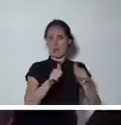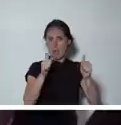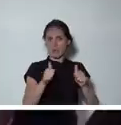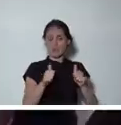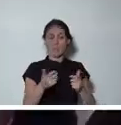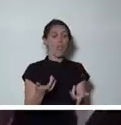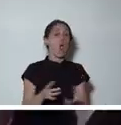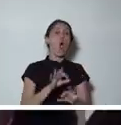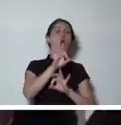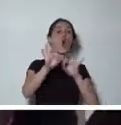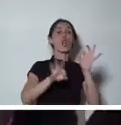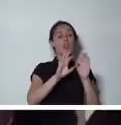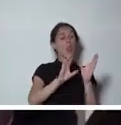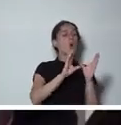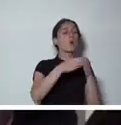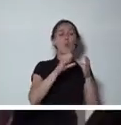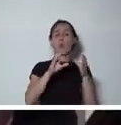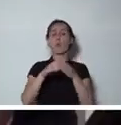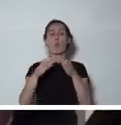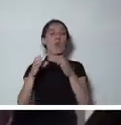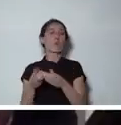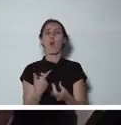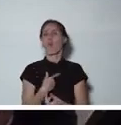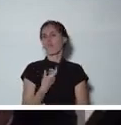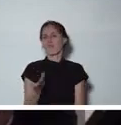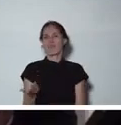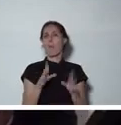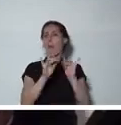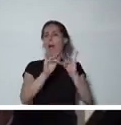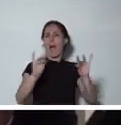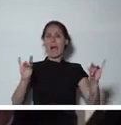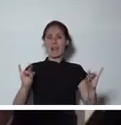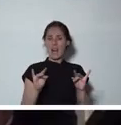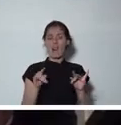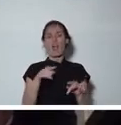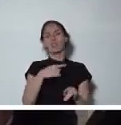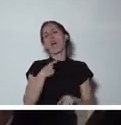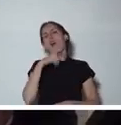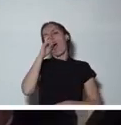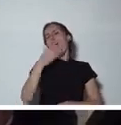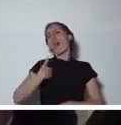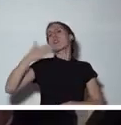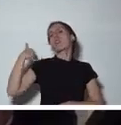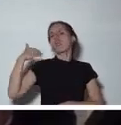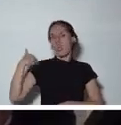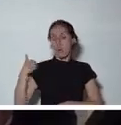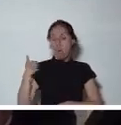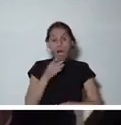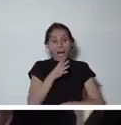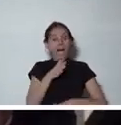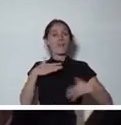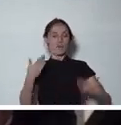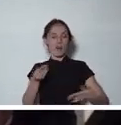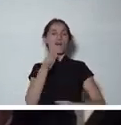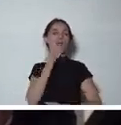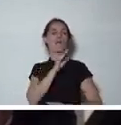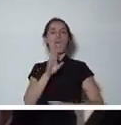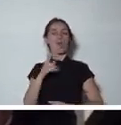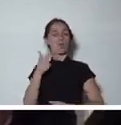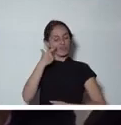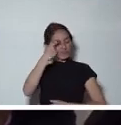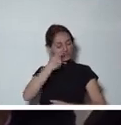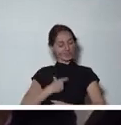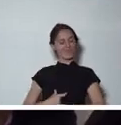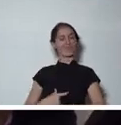otras y con otros que los partidos políticos no tienen sentido que son una herramienta vieja que lo que cuenta ahora es hacerse a una misma